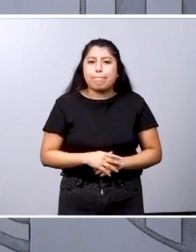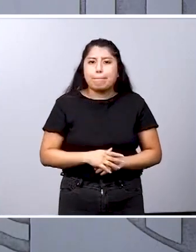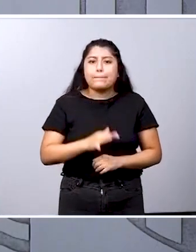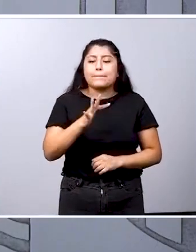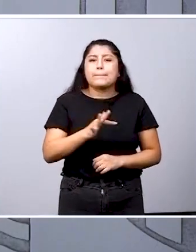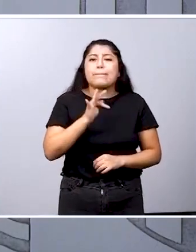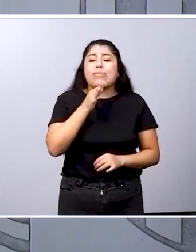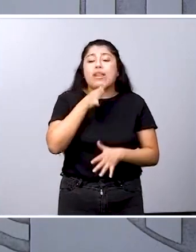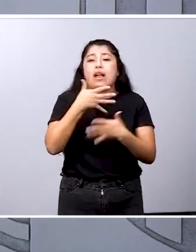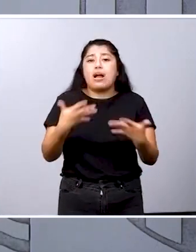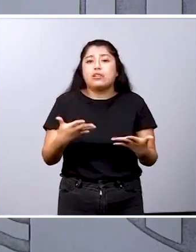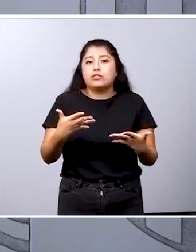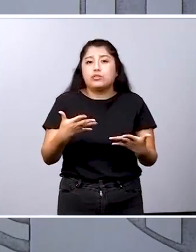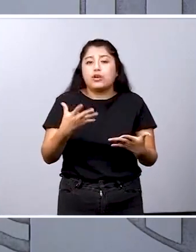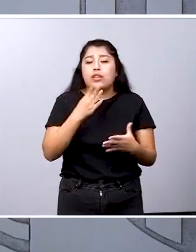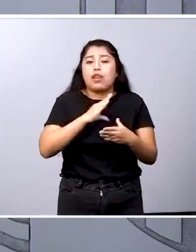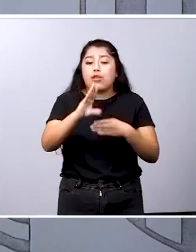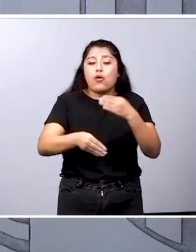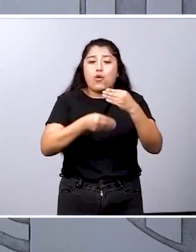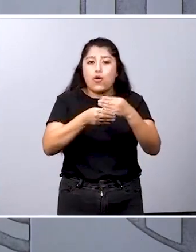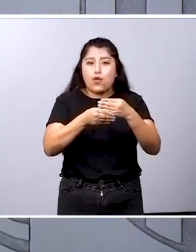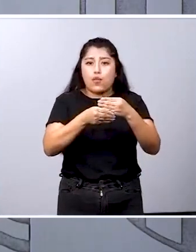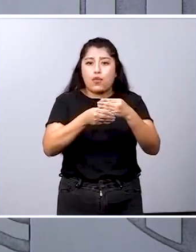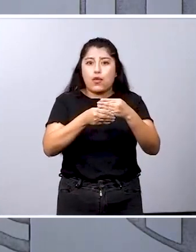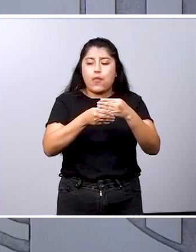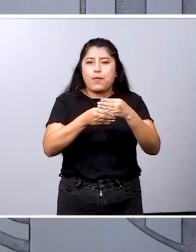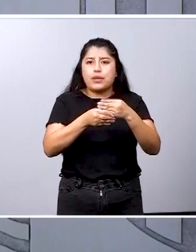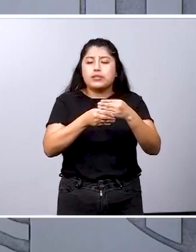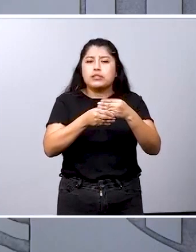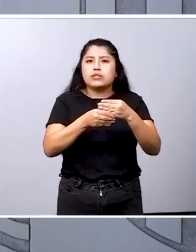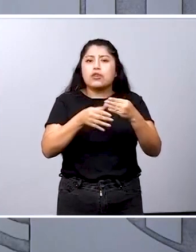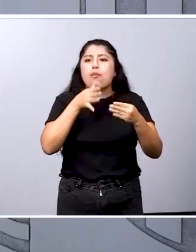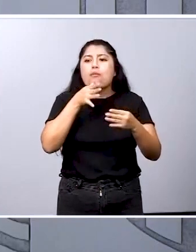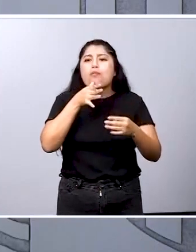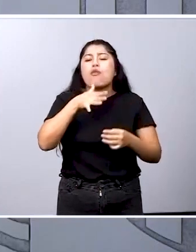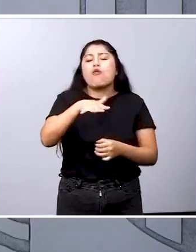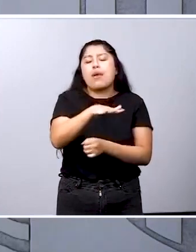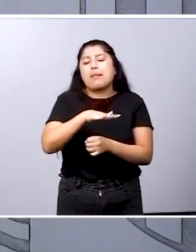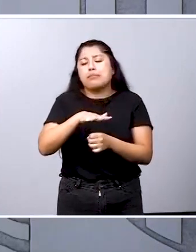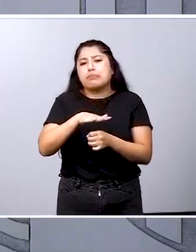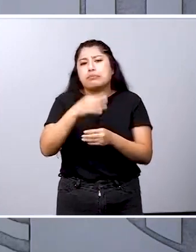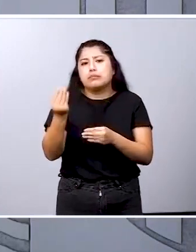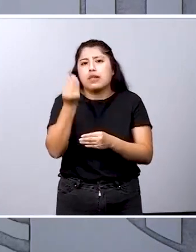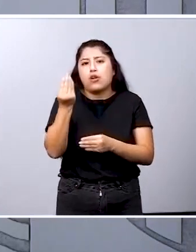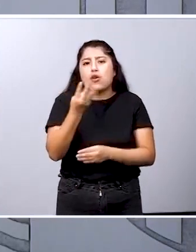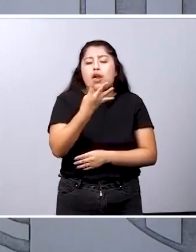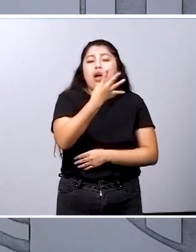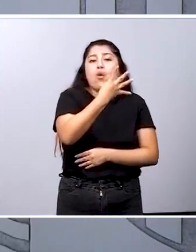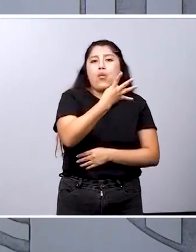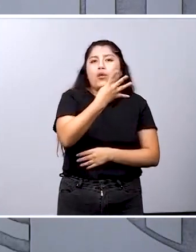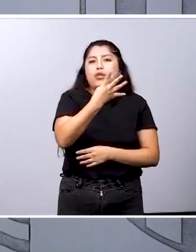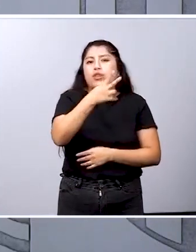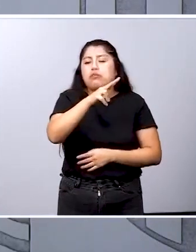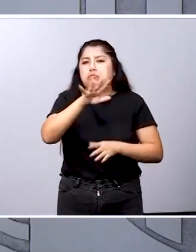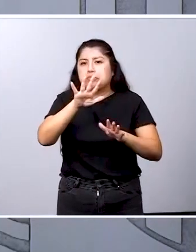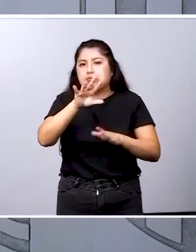actualización del complemento de destino que supondrá una mejora de un entorno de 450 euros al mes en función